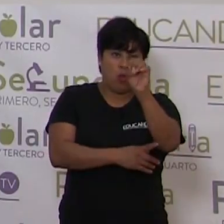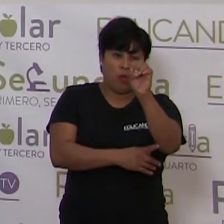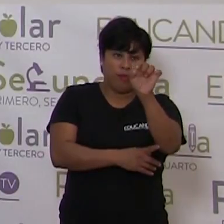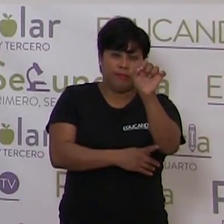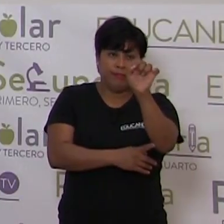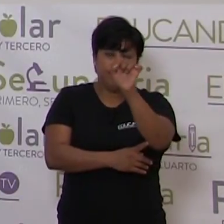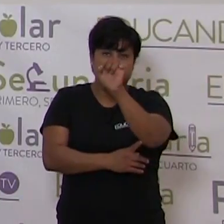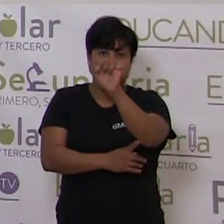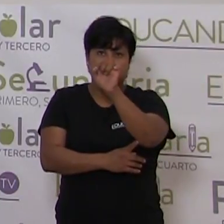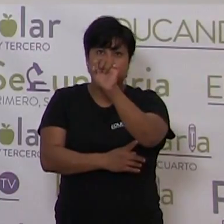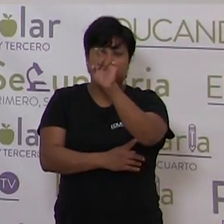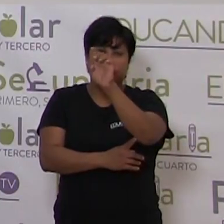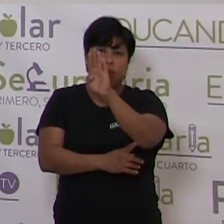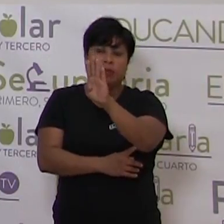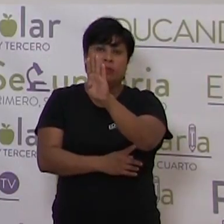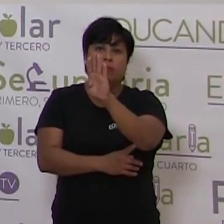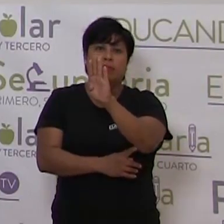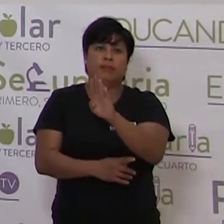D.